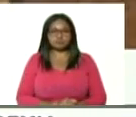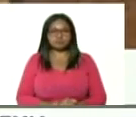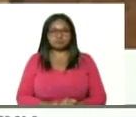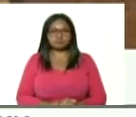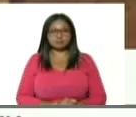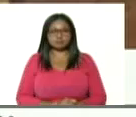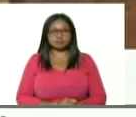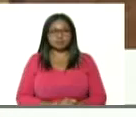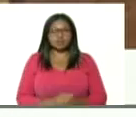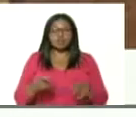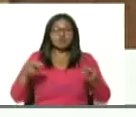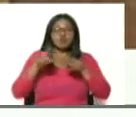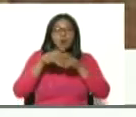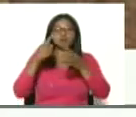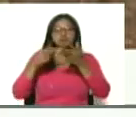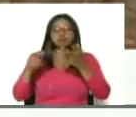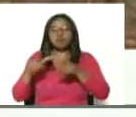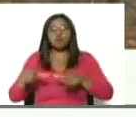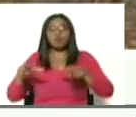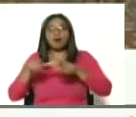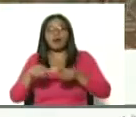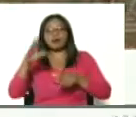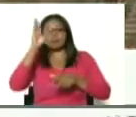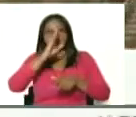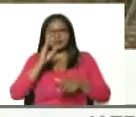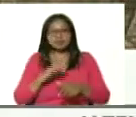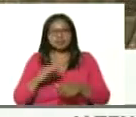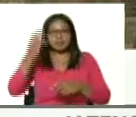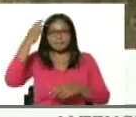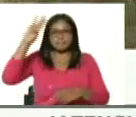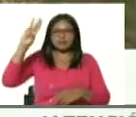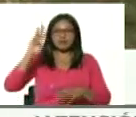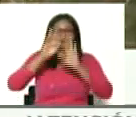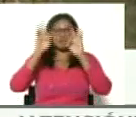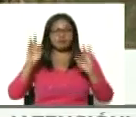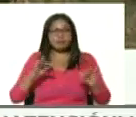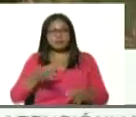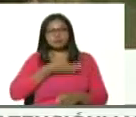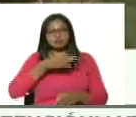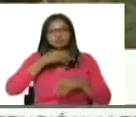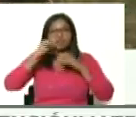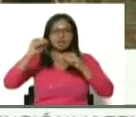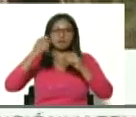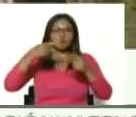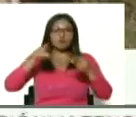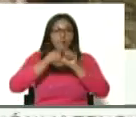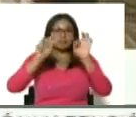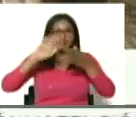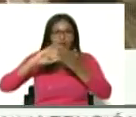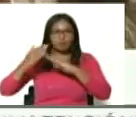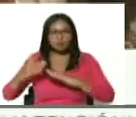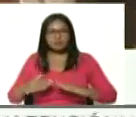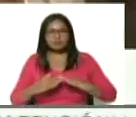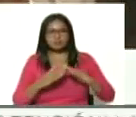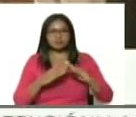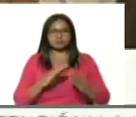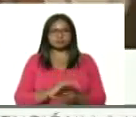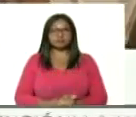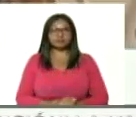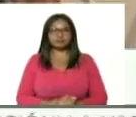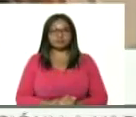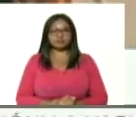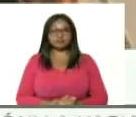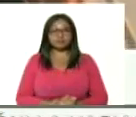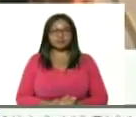Río Janeiro, Sao Paulo, Ciudad de México, es con el método del socialismo comunero, socialismo territorial, del